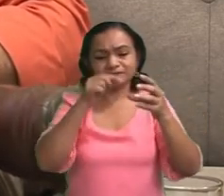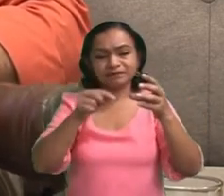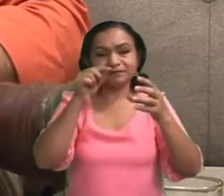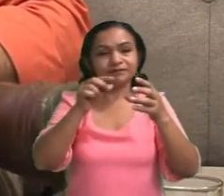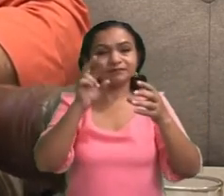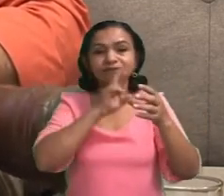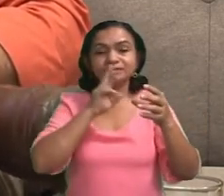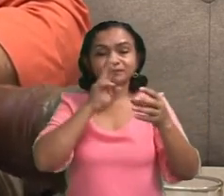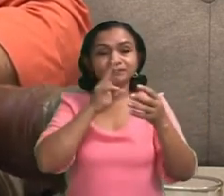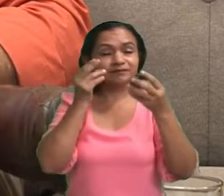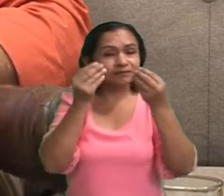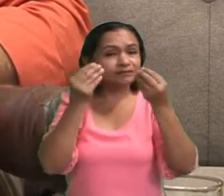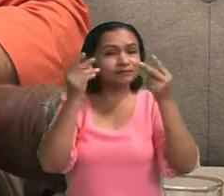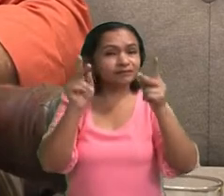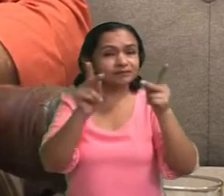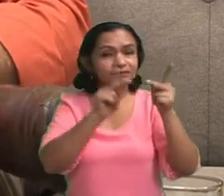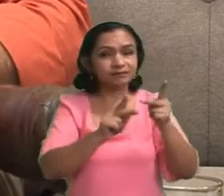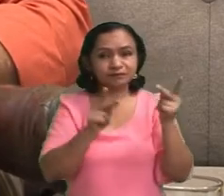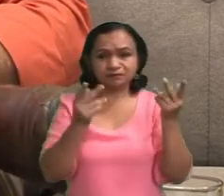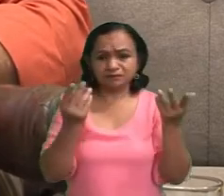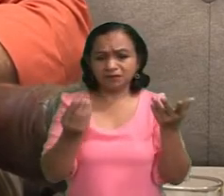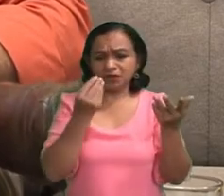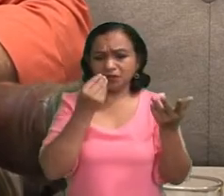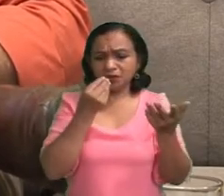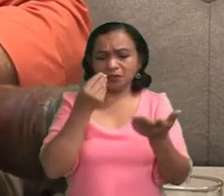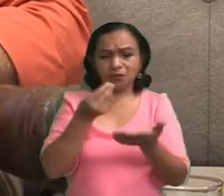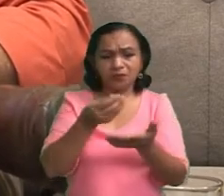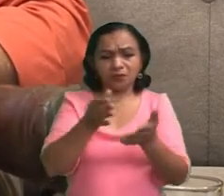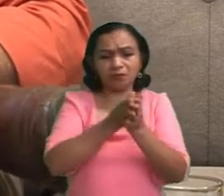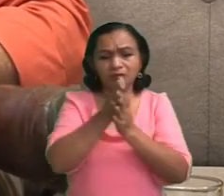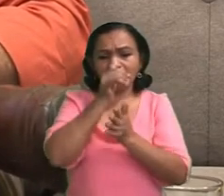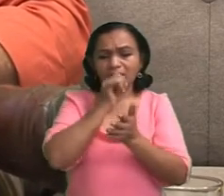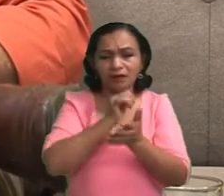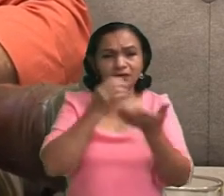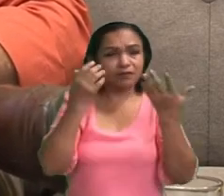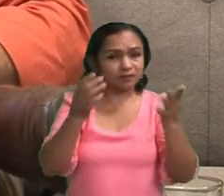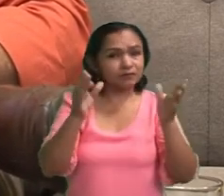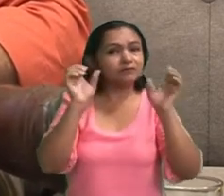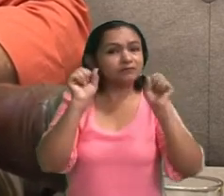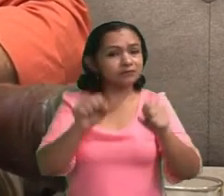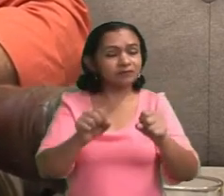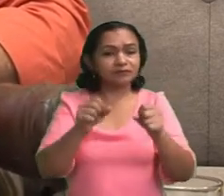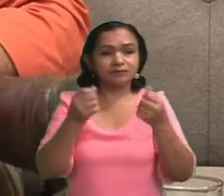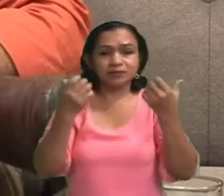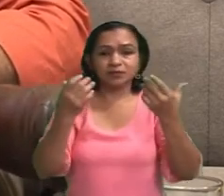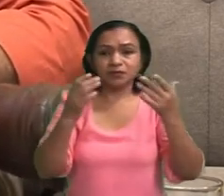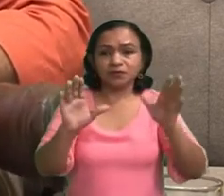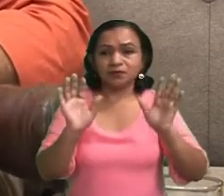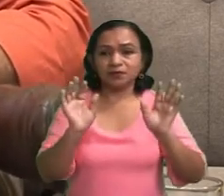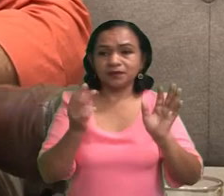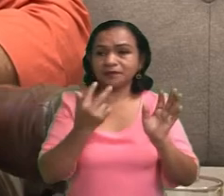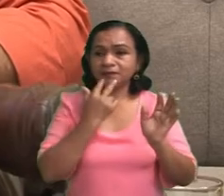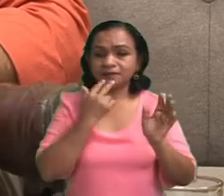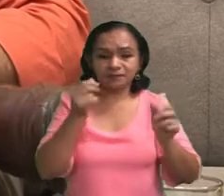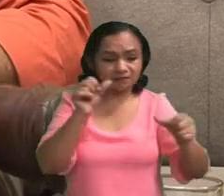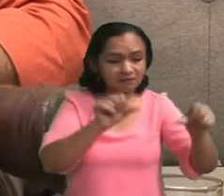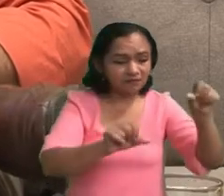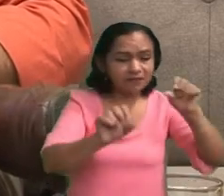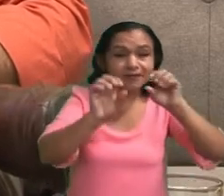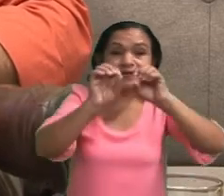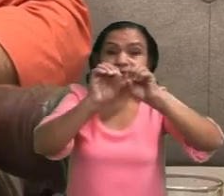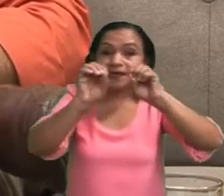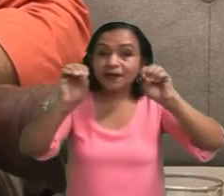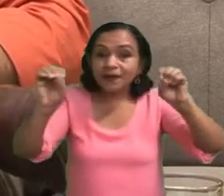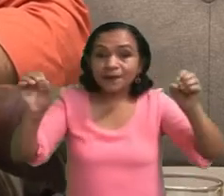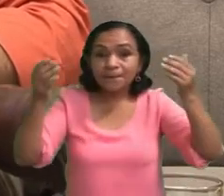Y entonces la población consumía esos productos, en primer lugar orgánicos, porque no se hace uso de agroquímicos,